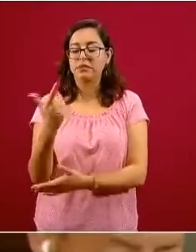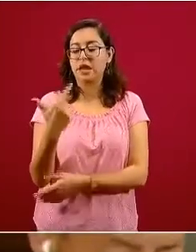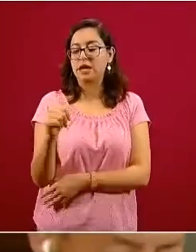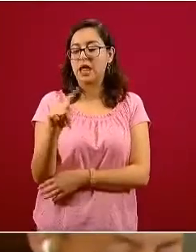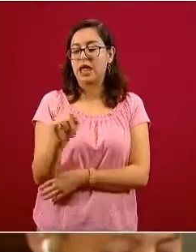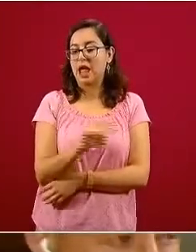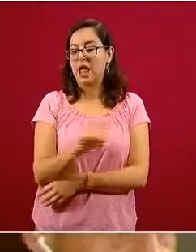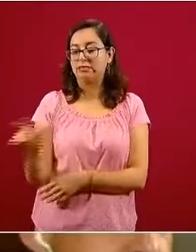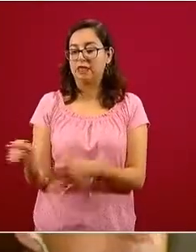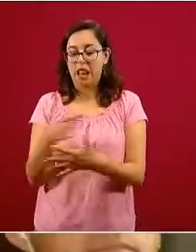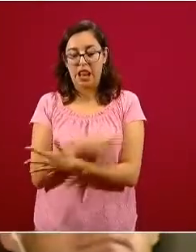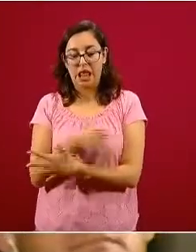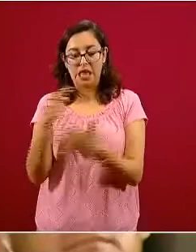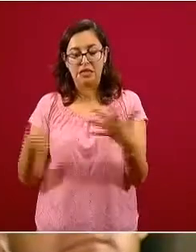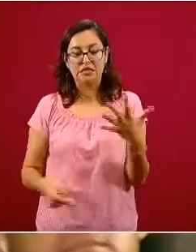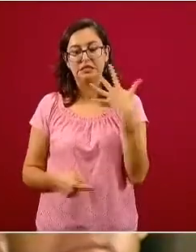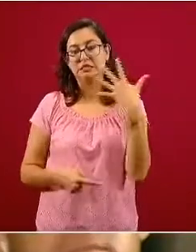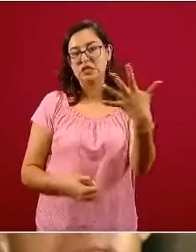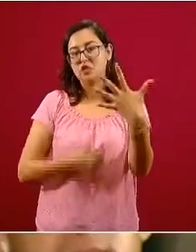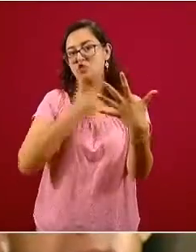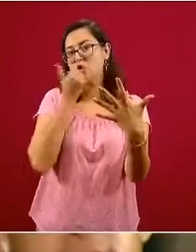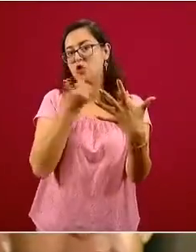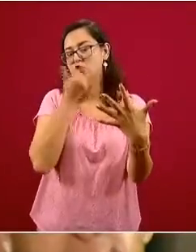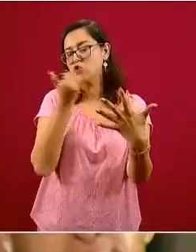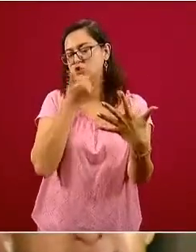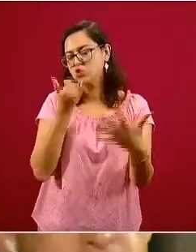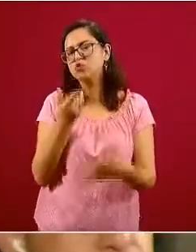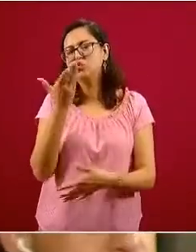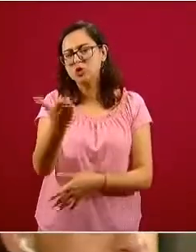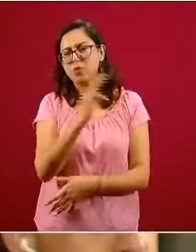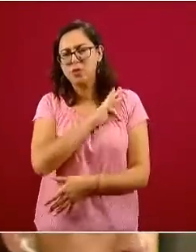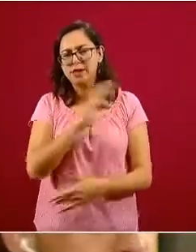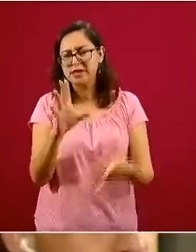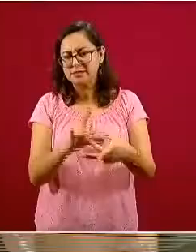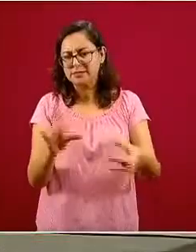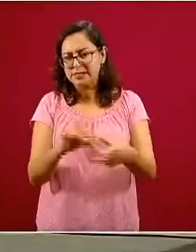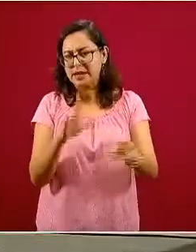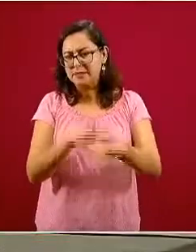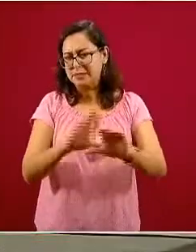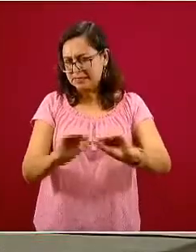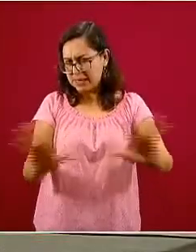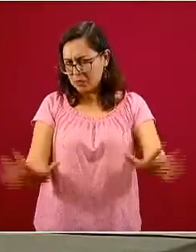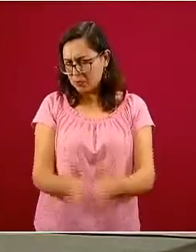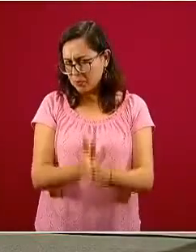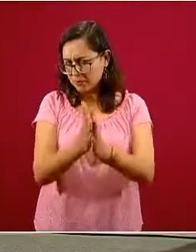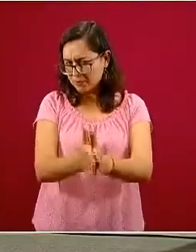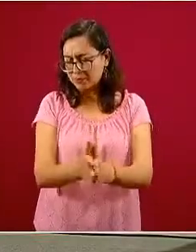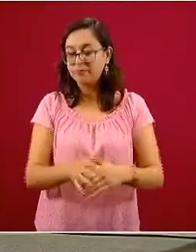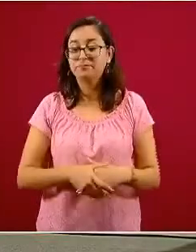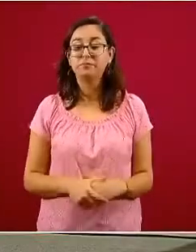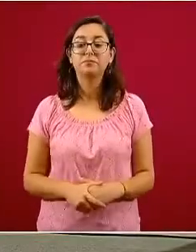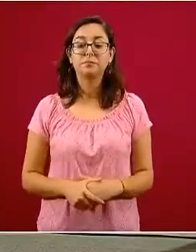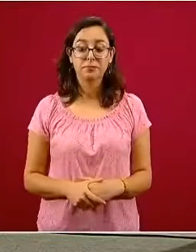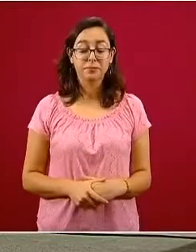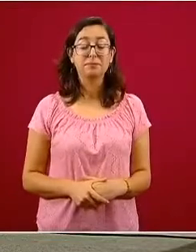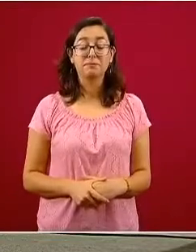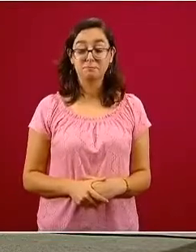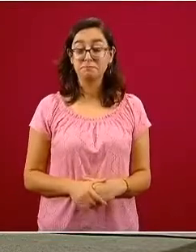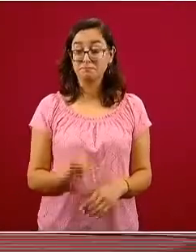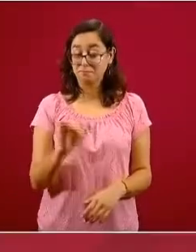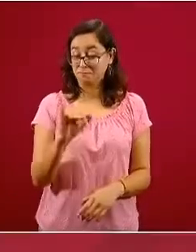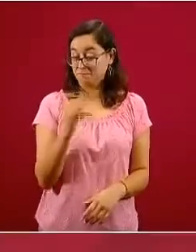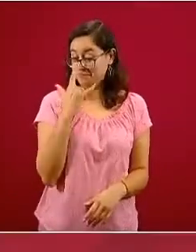Gatell. Parece ser que ya le están haciendo promoción. ¿Nos puede platicar acerca de eso? Por favor, gracias. Con mucho gusto. Sí, me llamó la atención